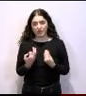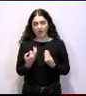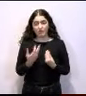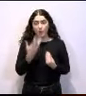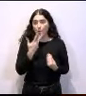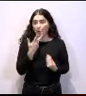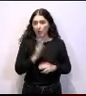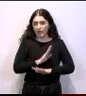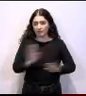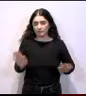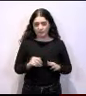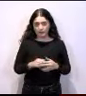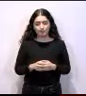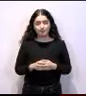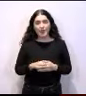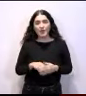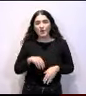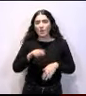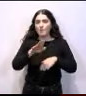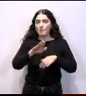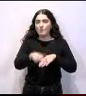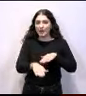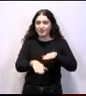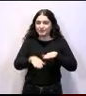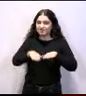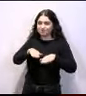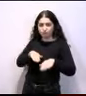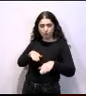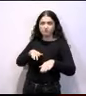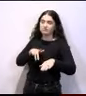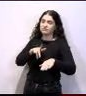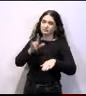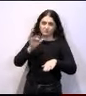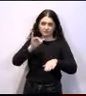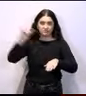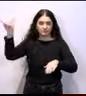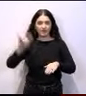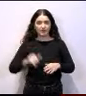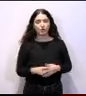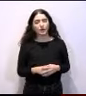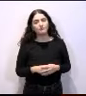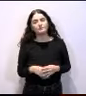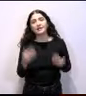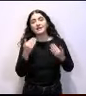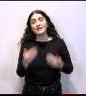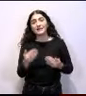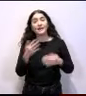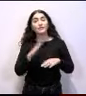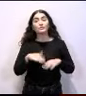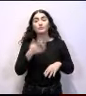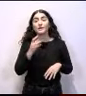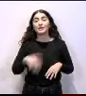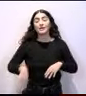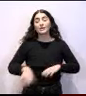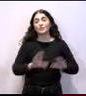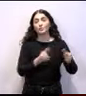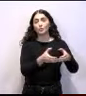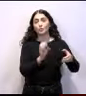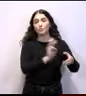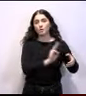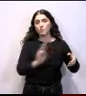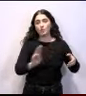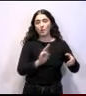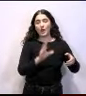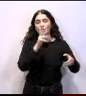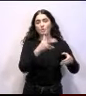conozca. Otro pequeño paso atrás en nuestra comunidad autónoma, gracias al Gobierno del Partido Popular, en